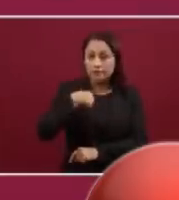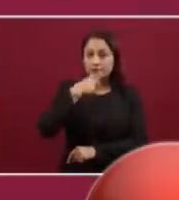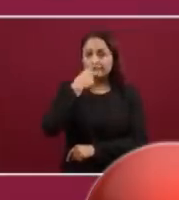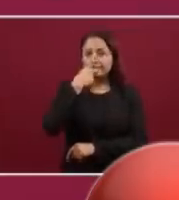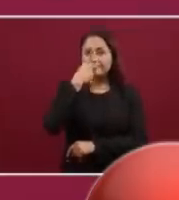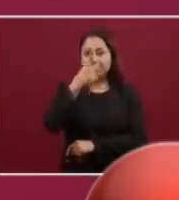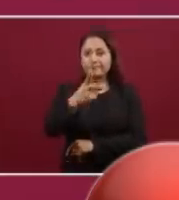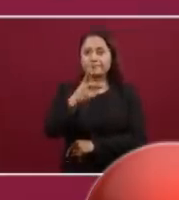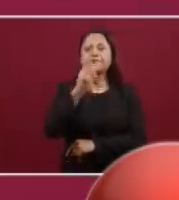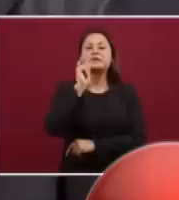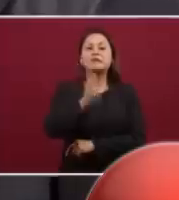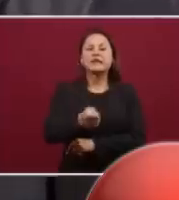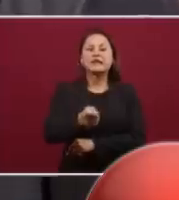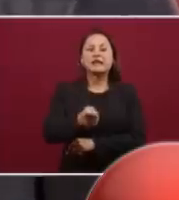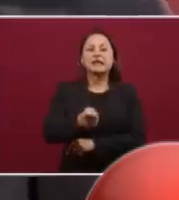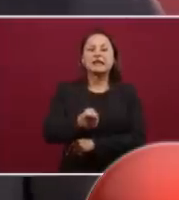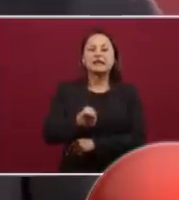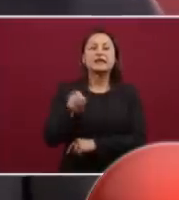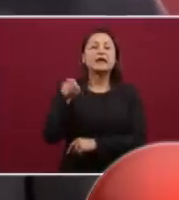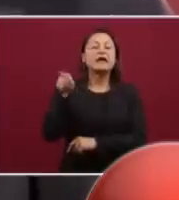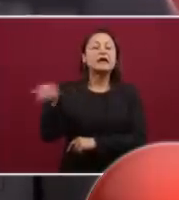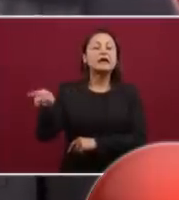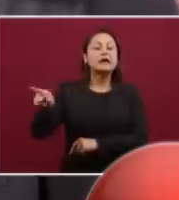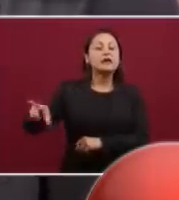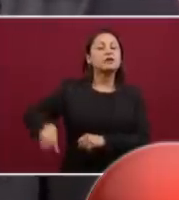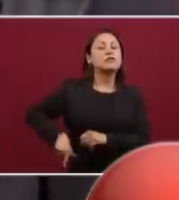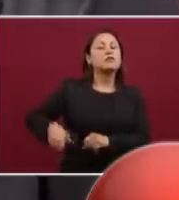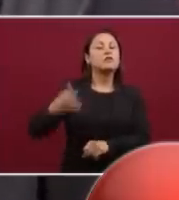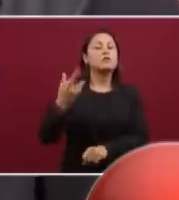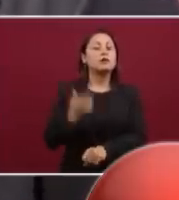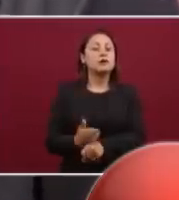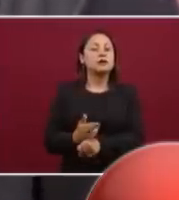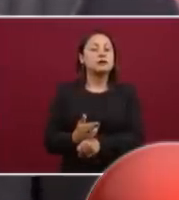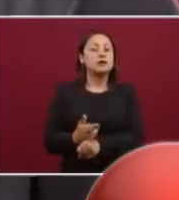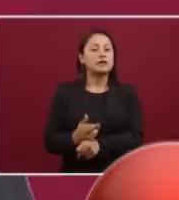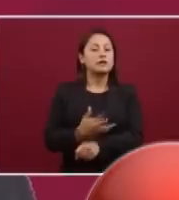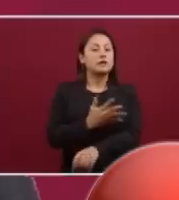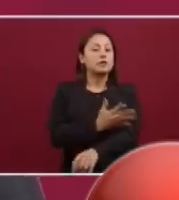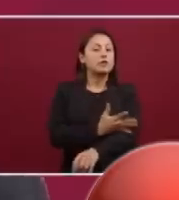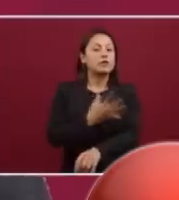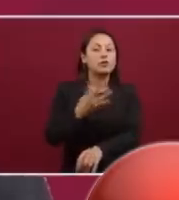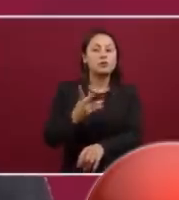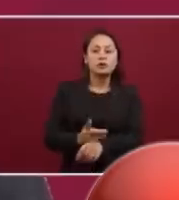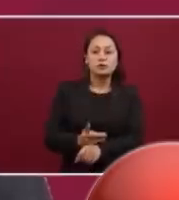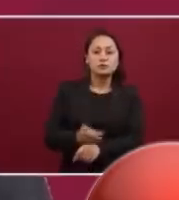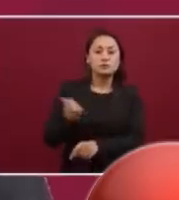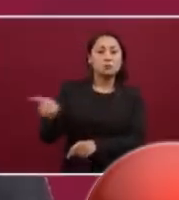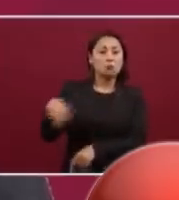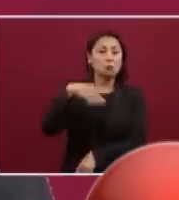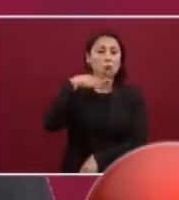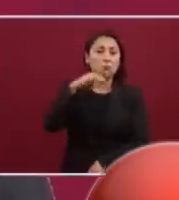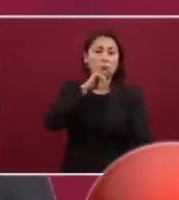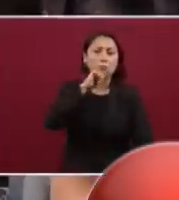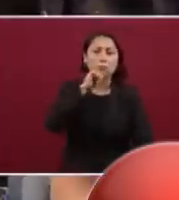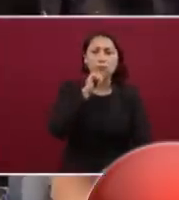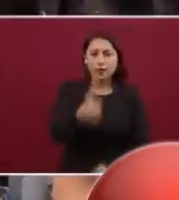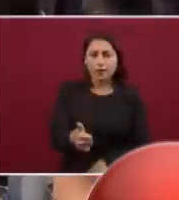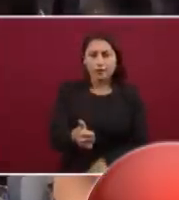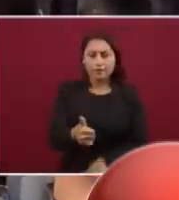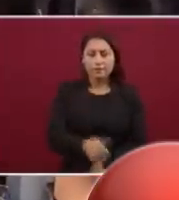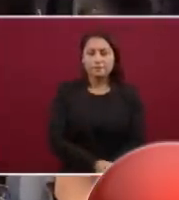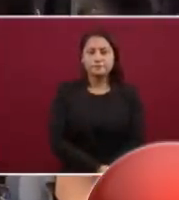es un gobernador honesto fritz el agua no es corrupto y